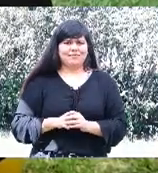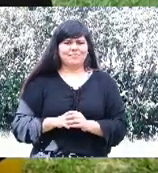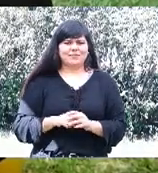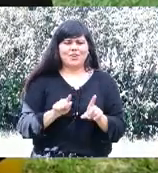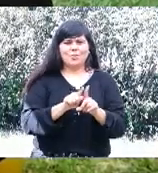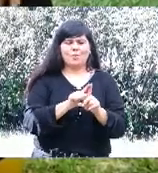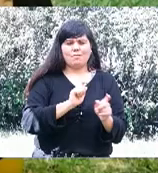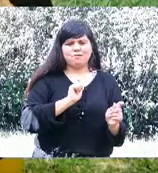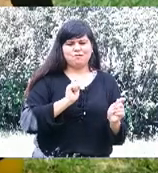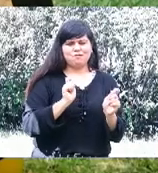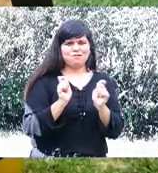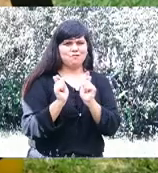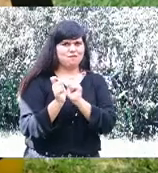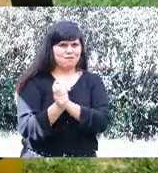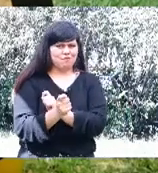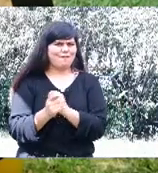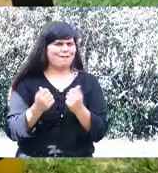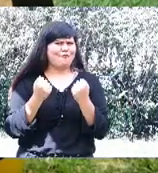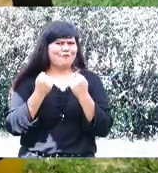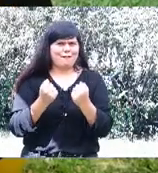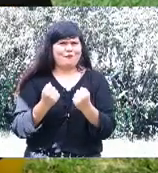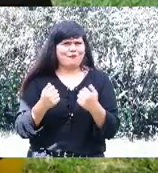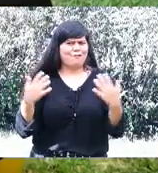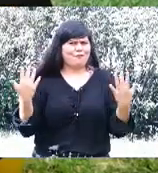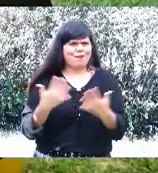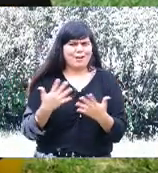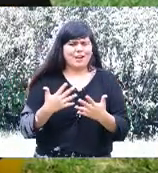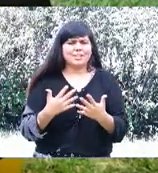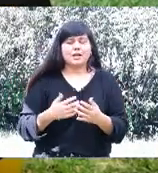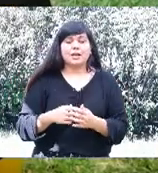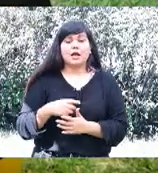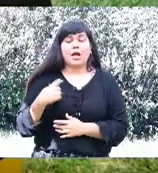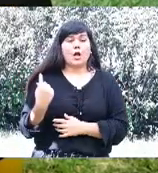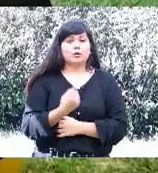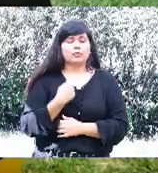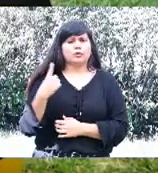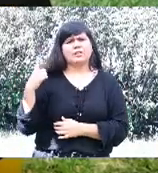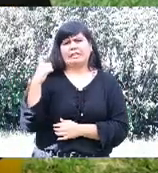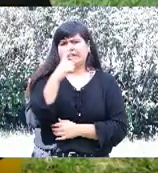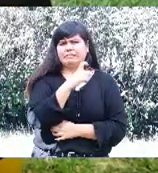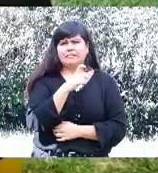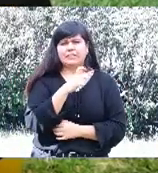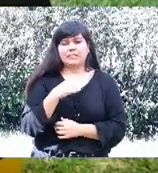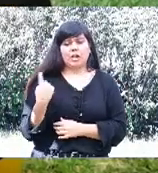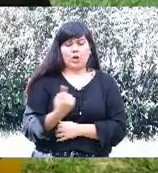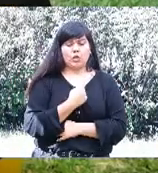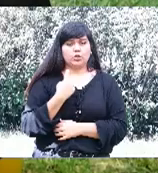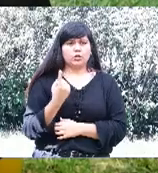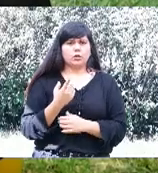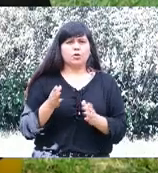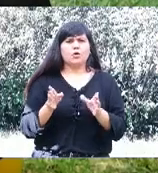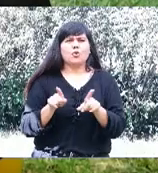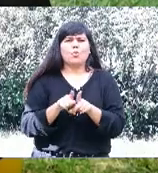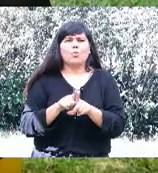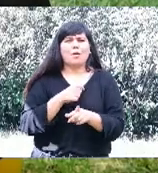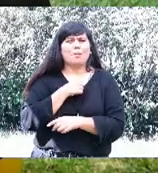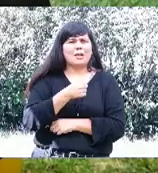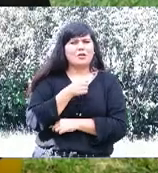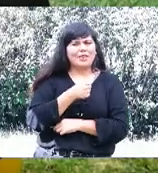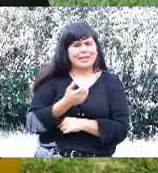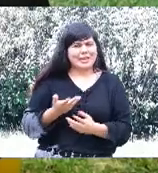evolucionando muy fuerte eh a nosotros se nos hace cada vez más difícil como digo nosotros como fase como periodistas